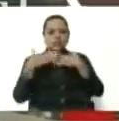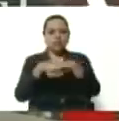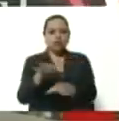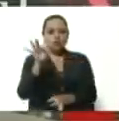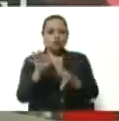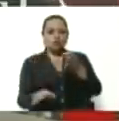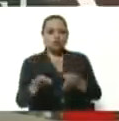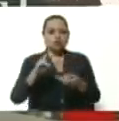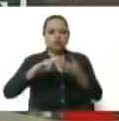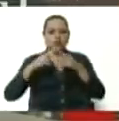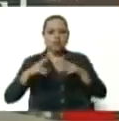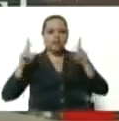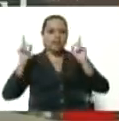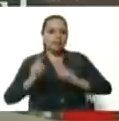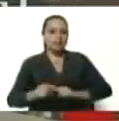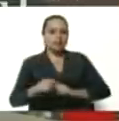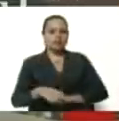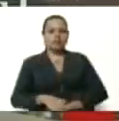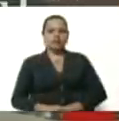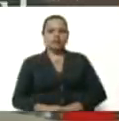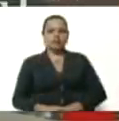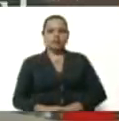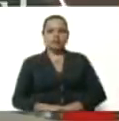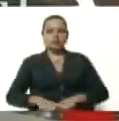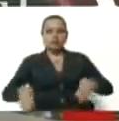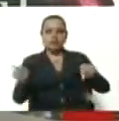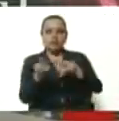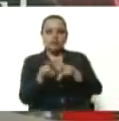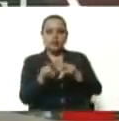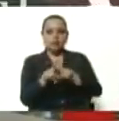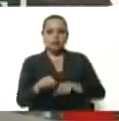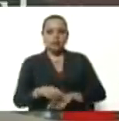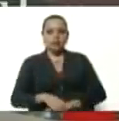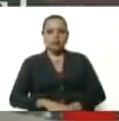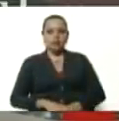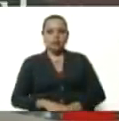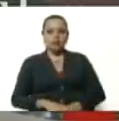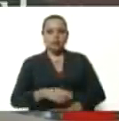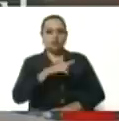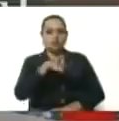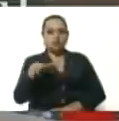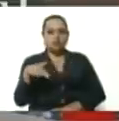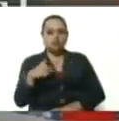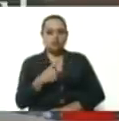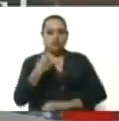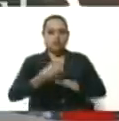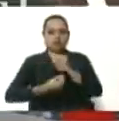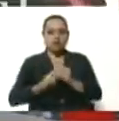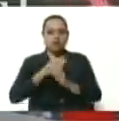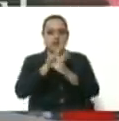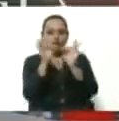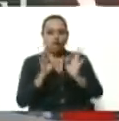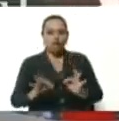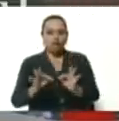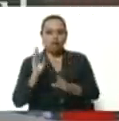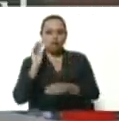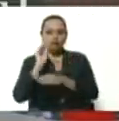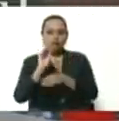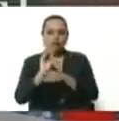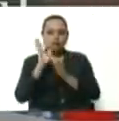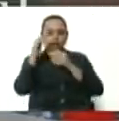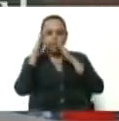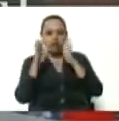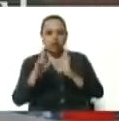Paz, también mi comandante jefe. Igualmente, hemos incrementado el músculo logístico en La Guajira